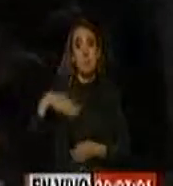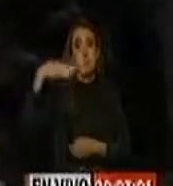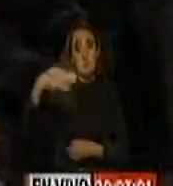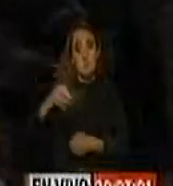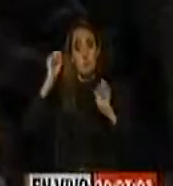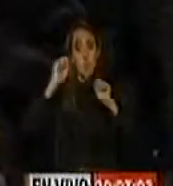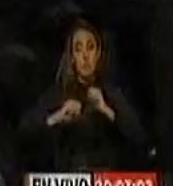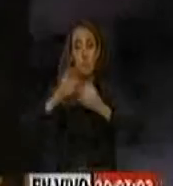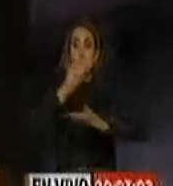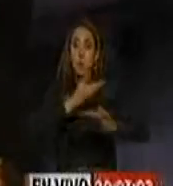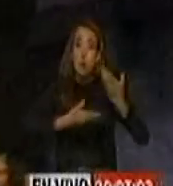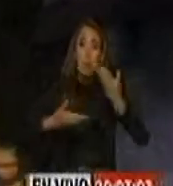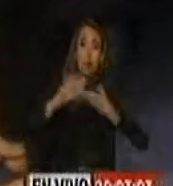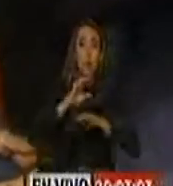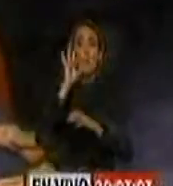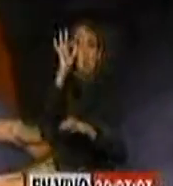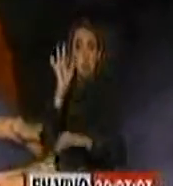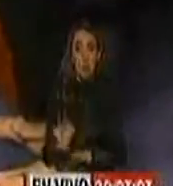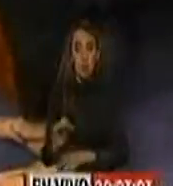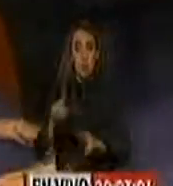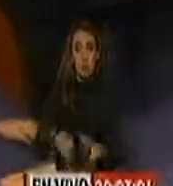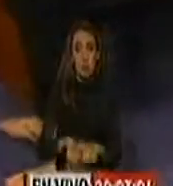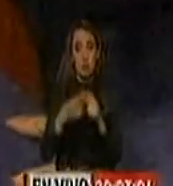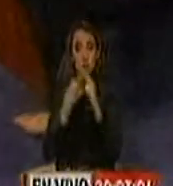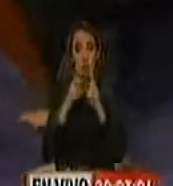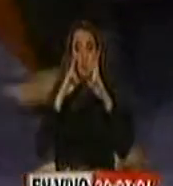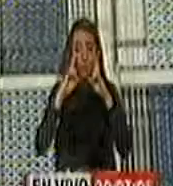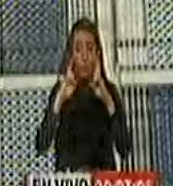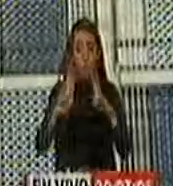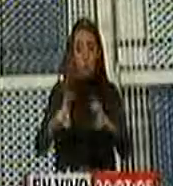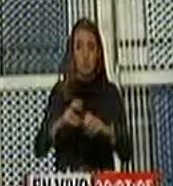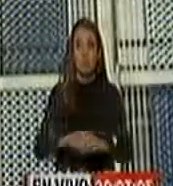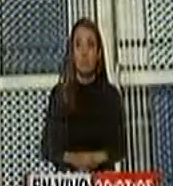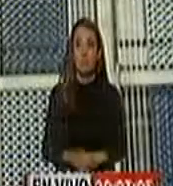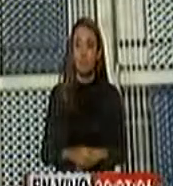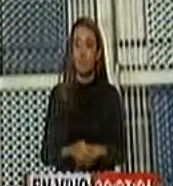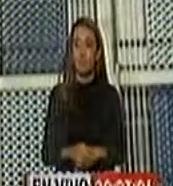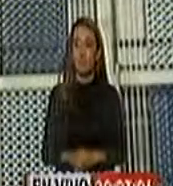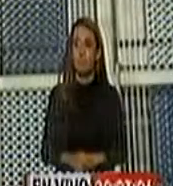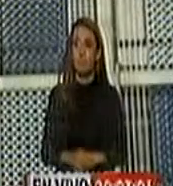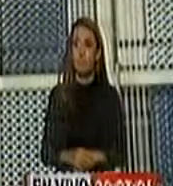colaborar en las diligencias que se realicen a partir de esta investigación. Sofía Montoya, Telediario.